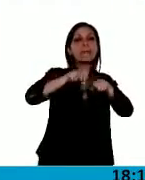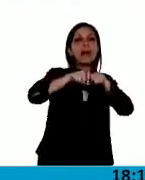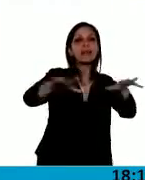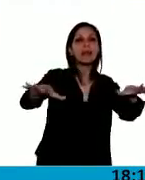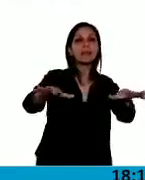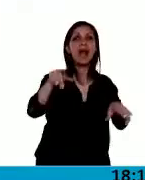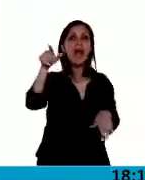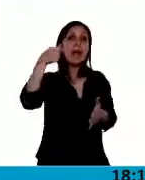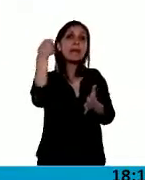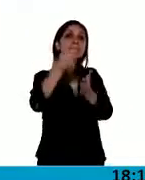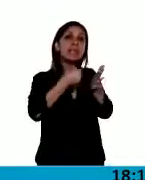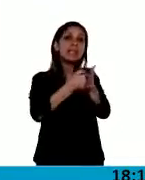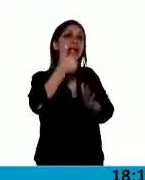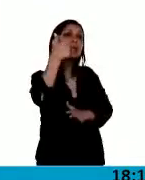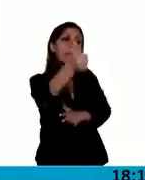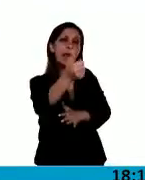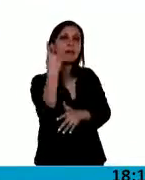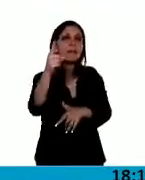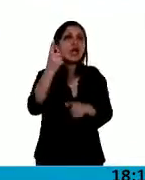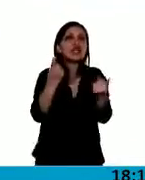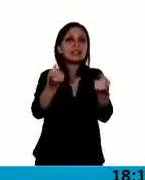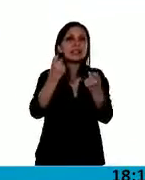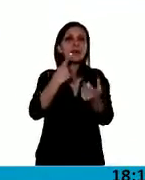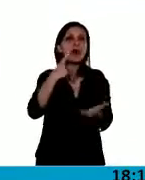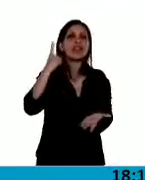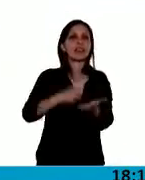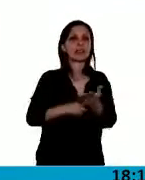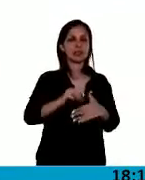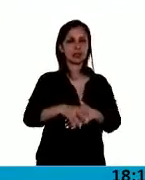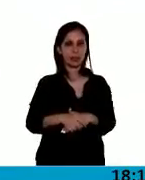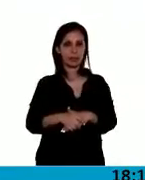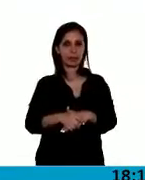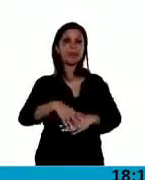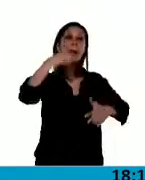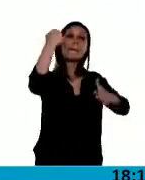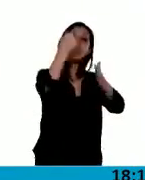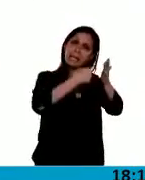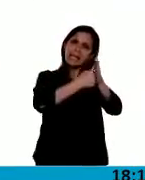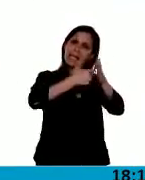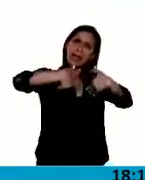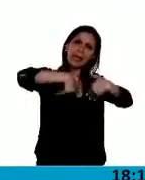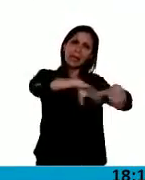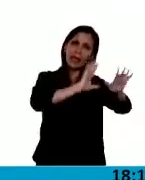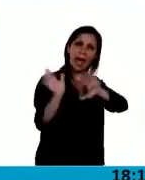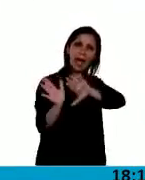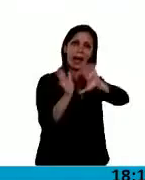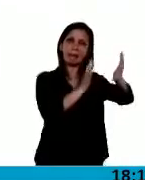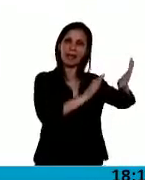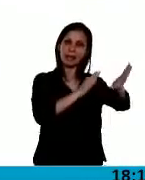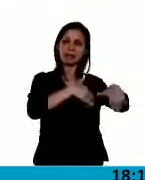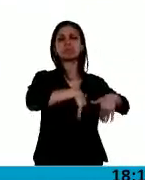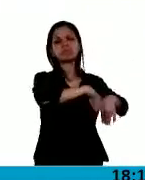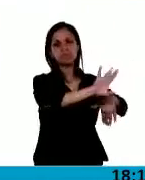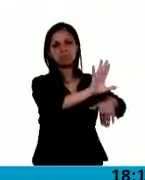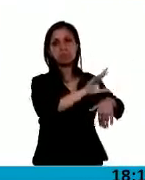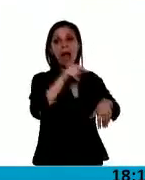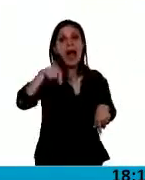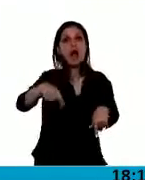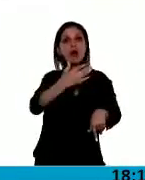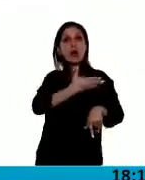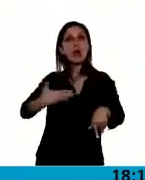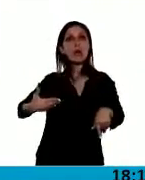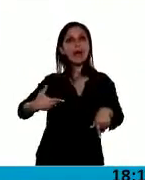militante, necesitamos gestión. La militancia la dejamos para más adelante. Estamos viendo un gobierno con una